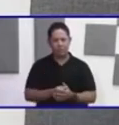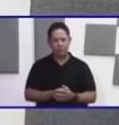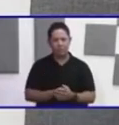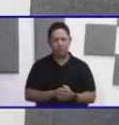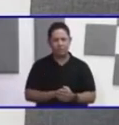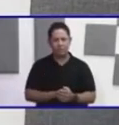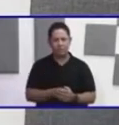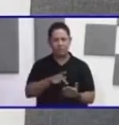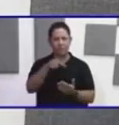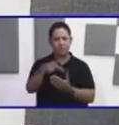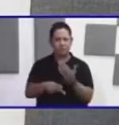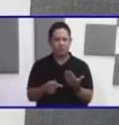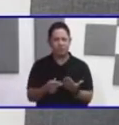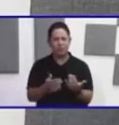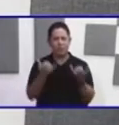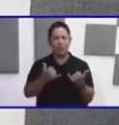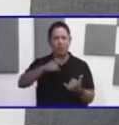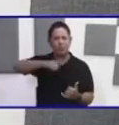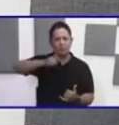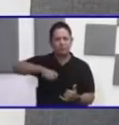proyecto que hoy por hoy se requiere.